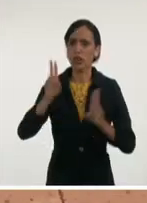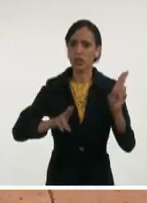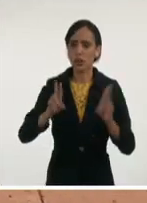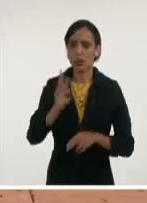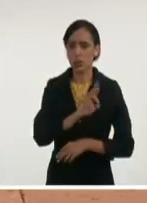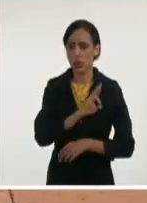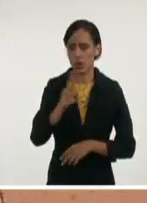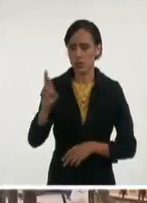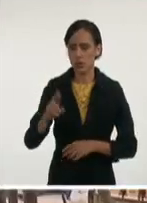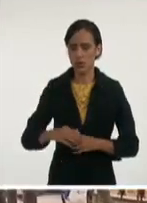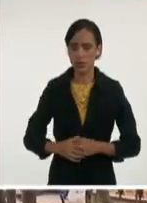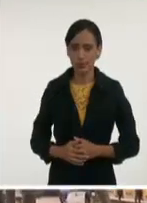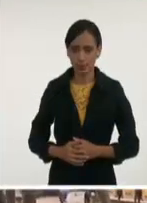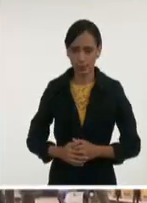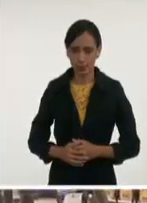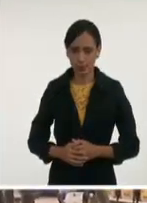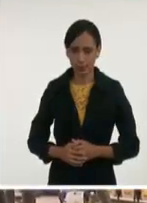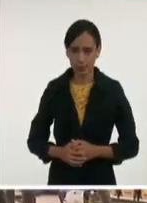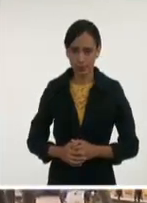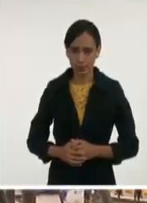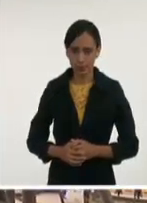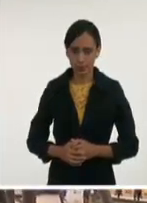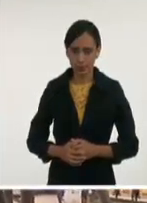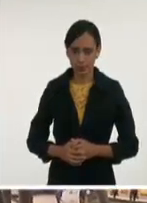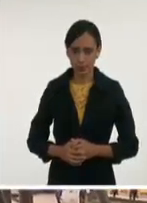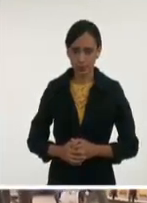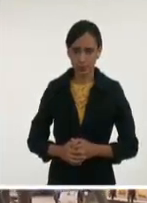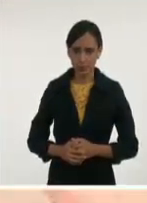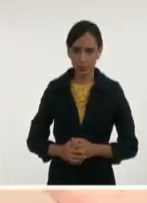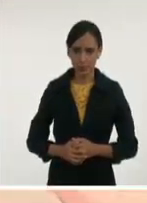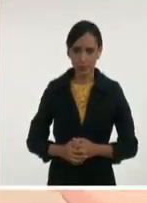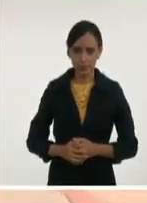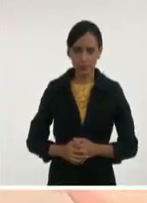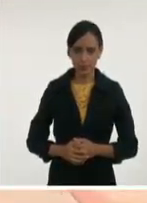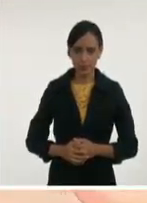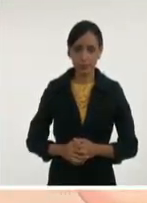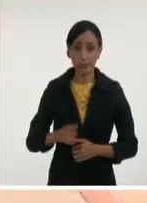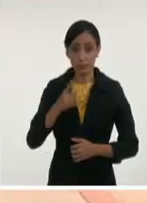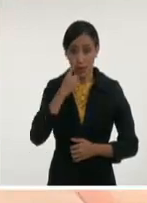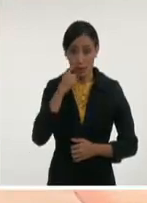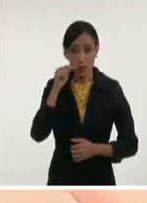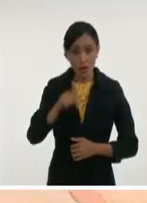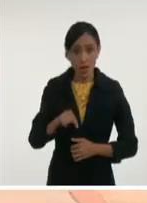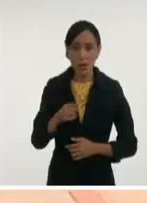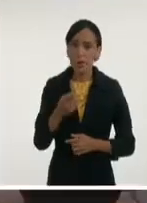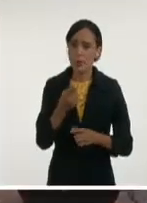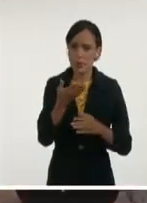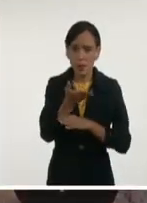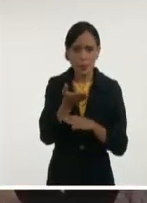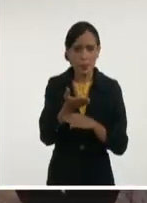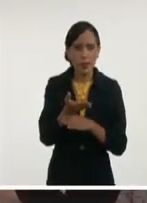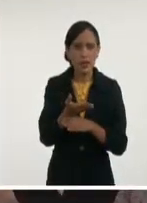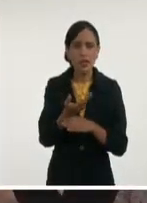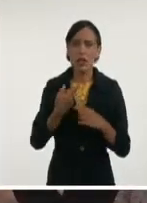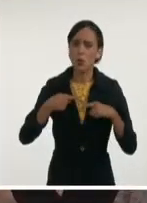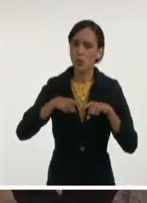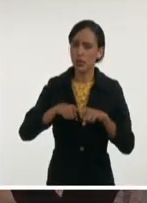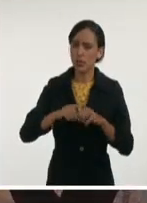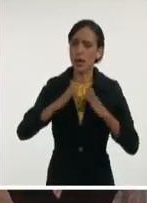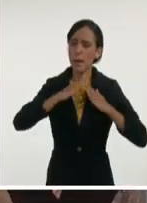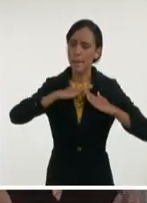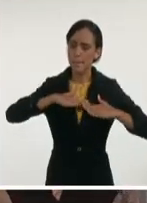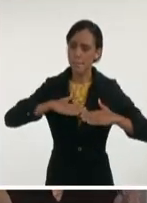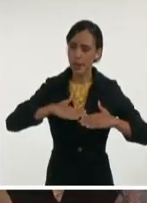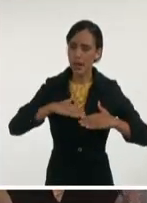firmeza y convicción en las voces los rostros apelan a la unidad la paz la hermandad a